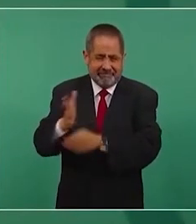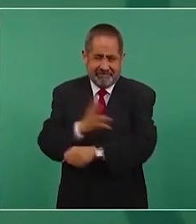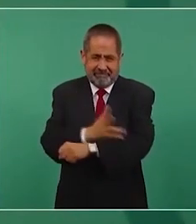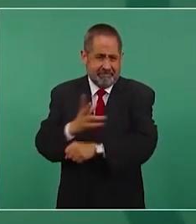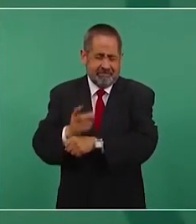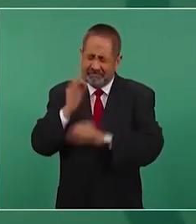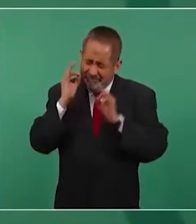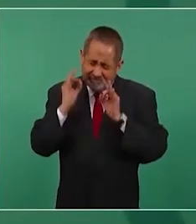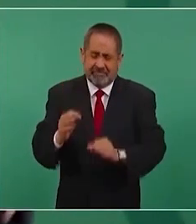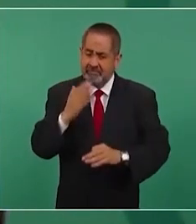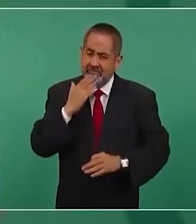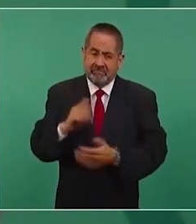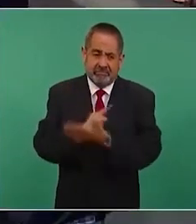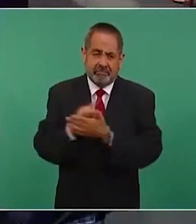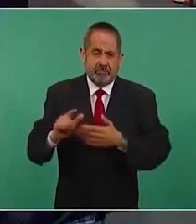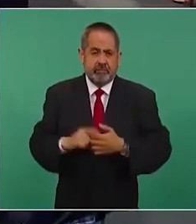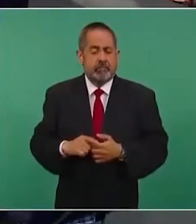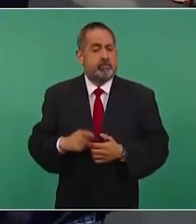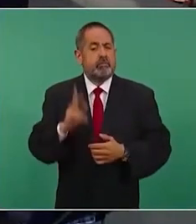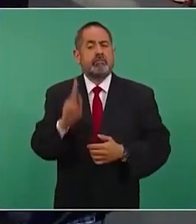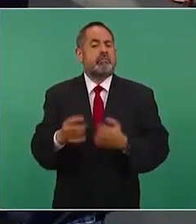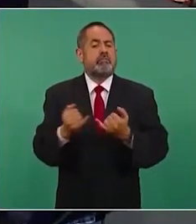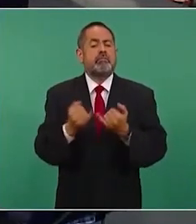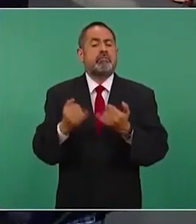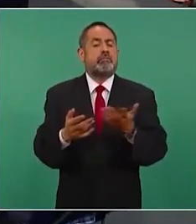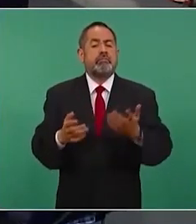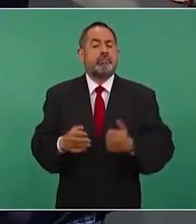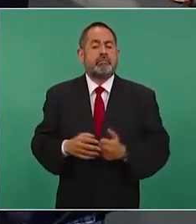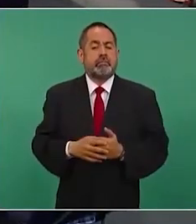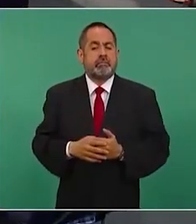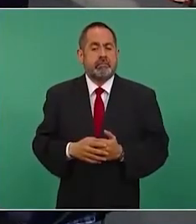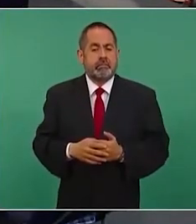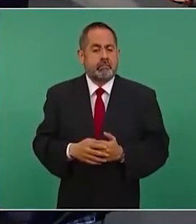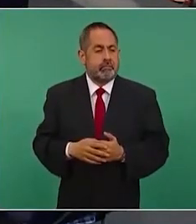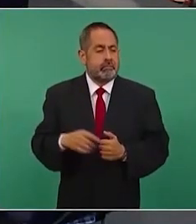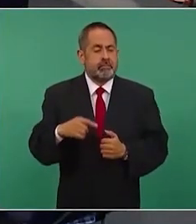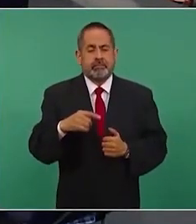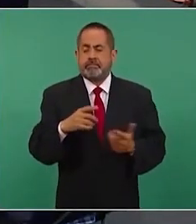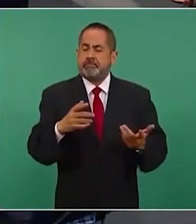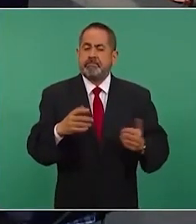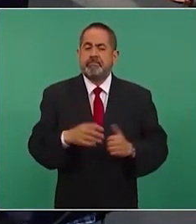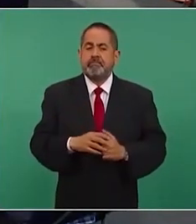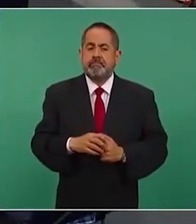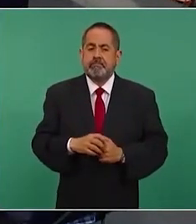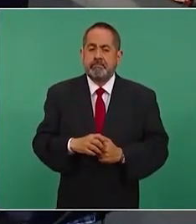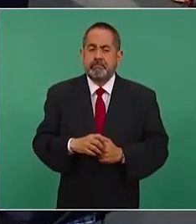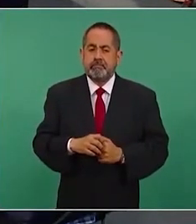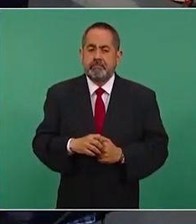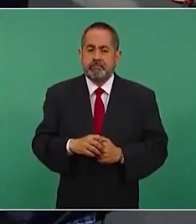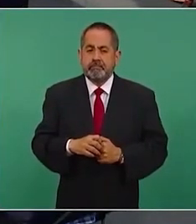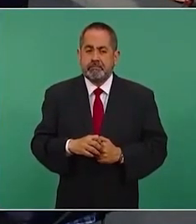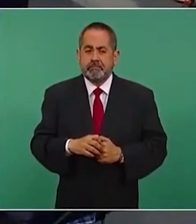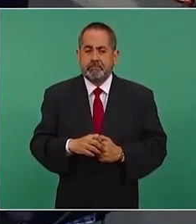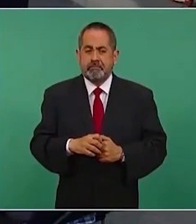Es como el ladrón o el ratero. El de la